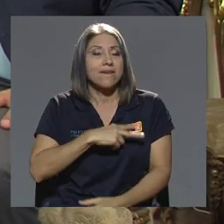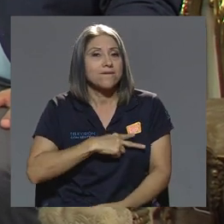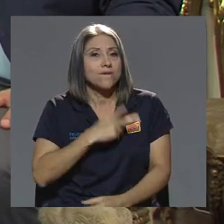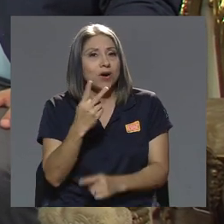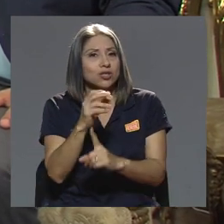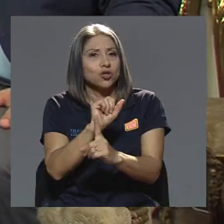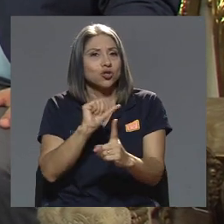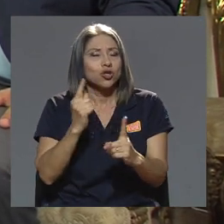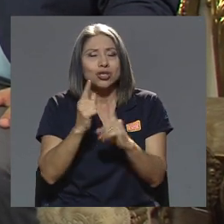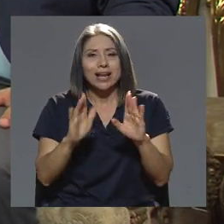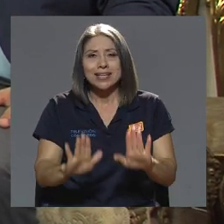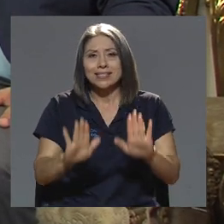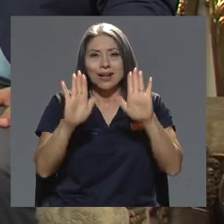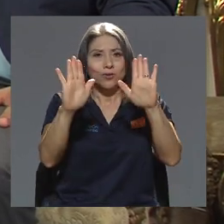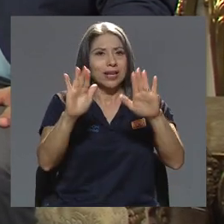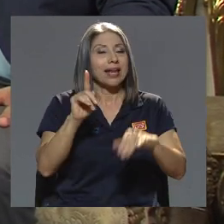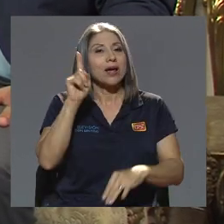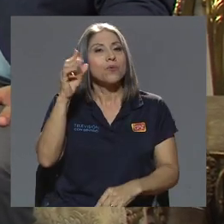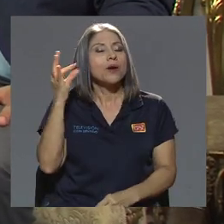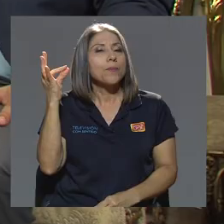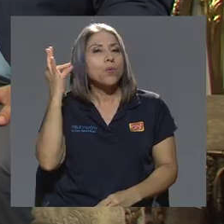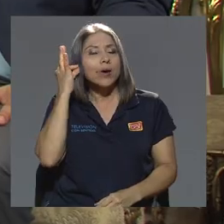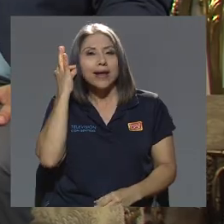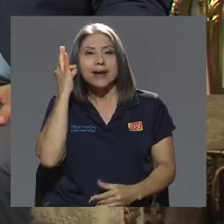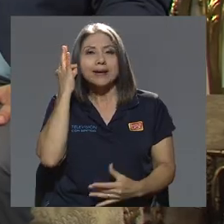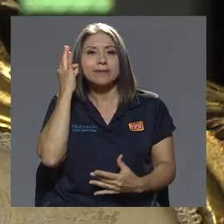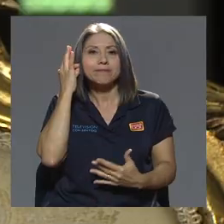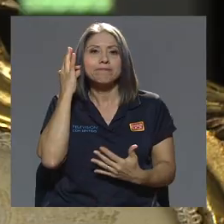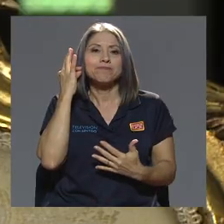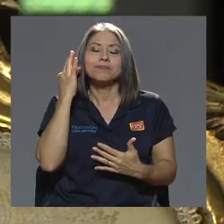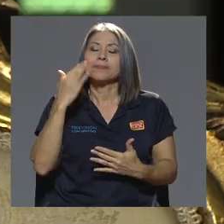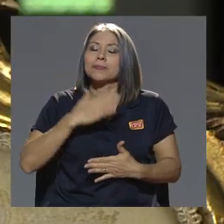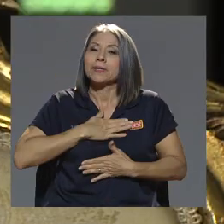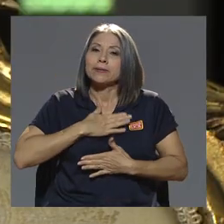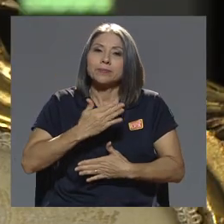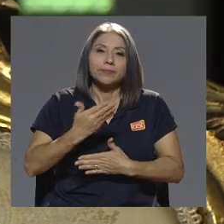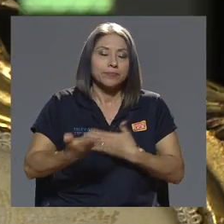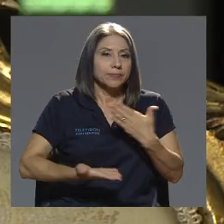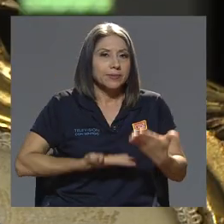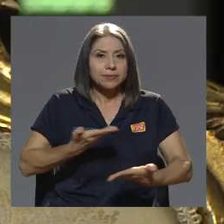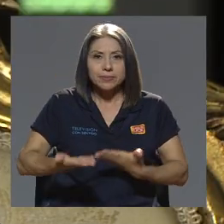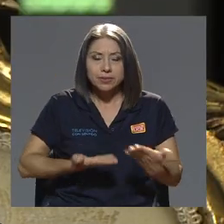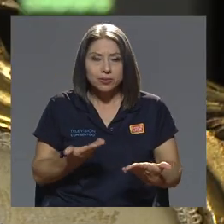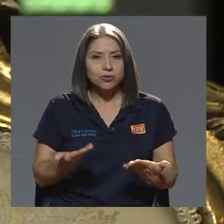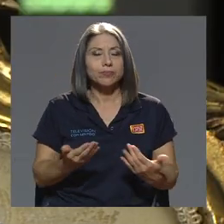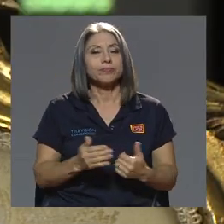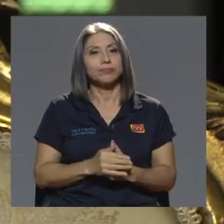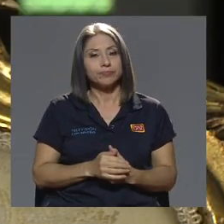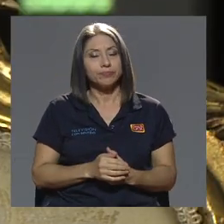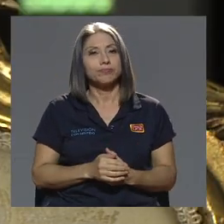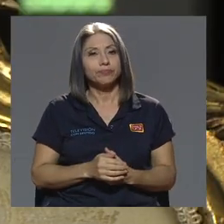Así me la han categorizado. Era una mujer muy dada al servicio.